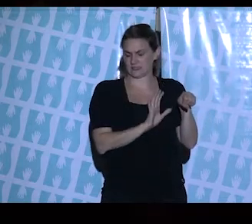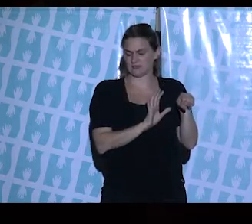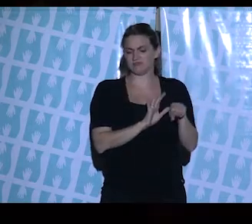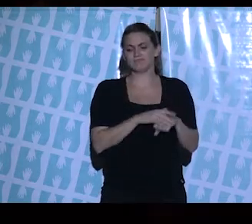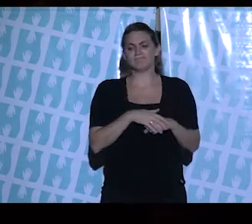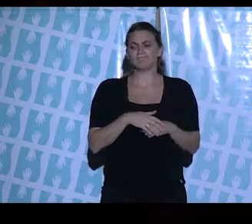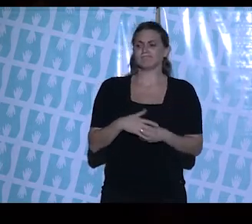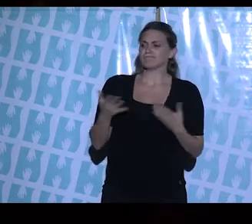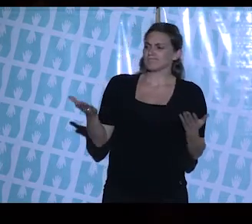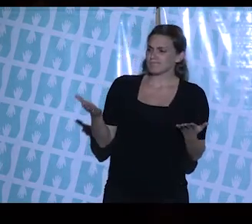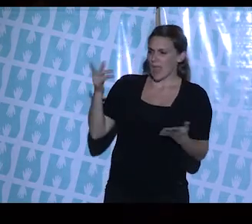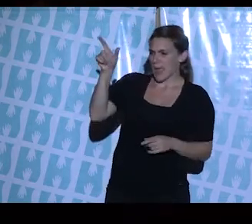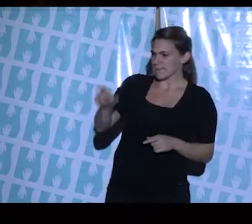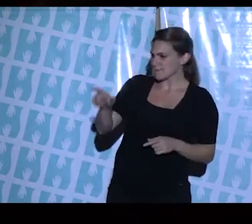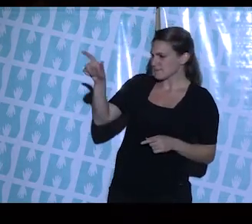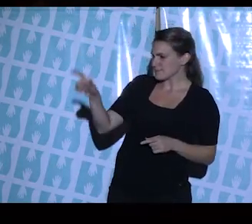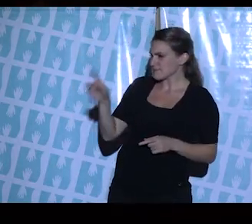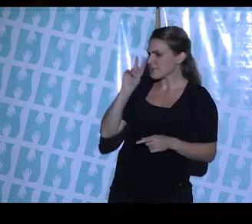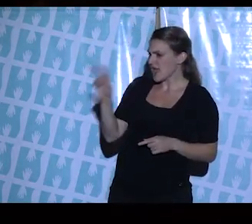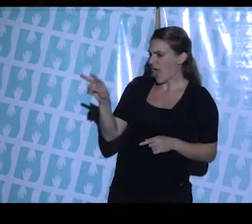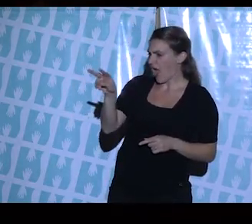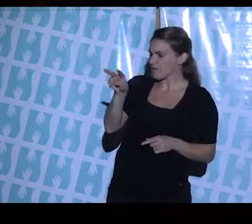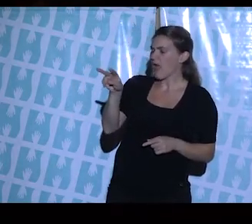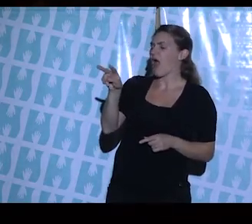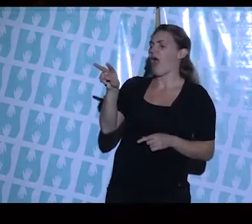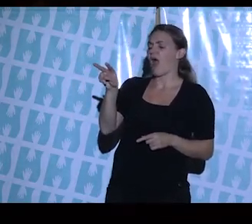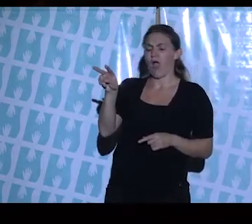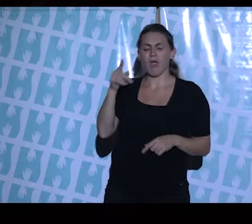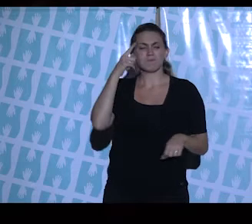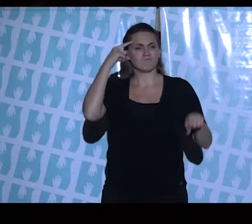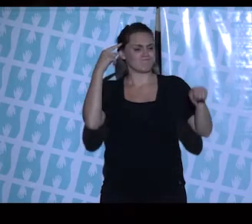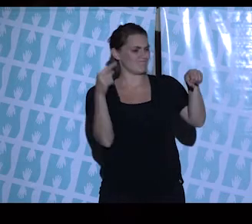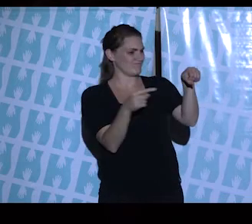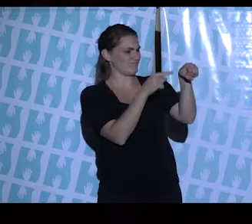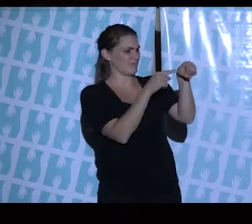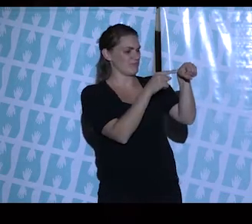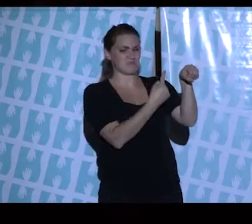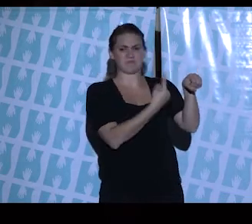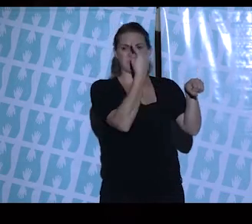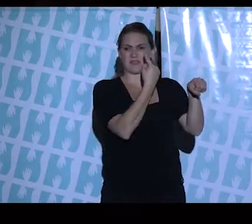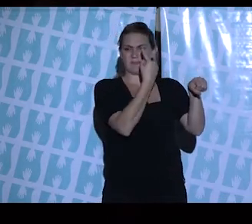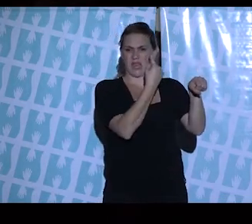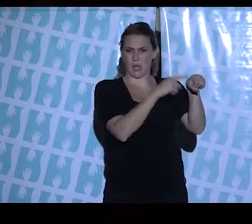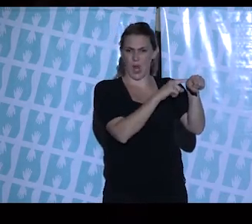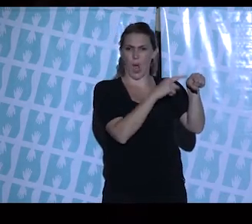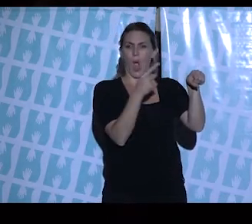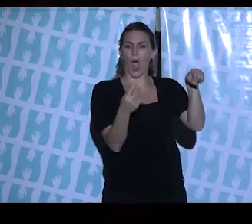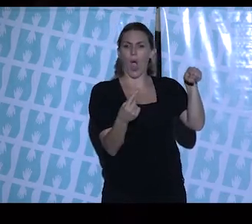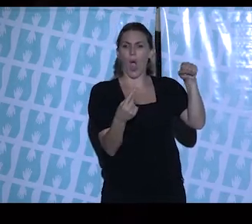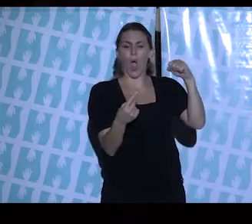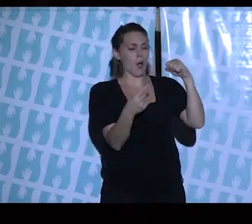casos, él veía primero en una zona que se llama bulbo